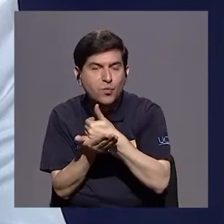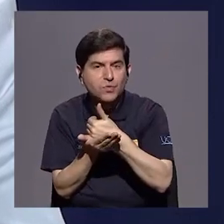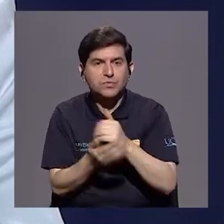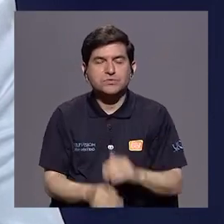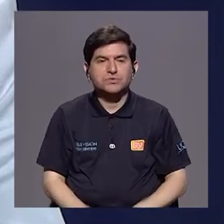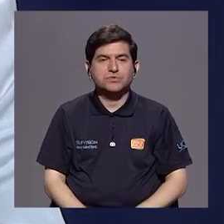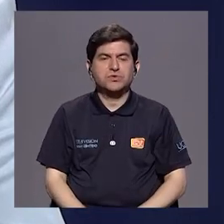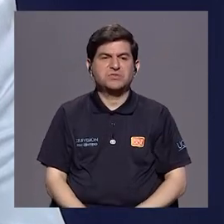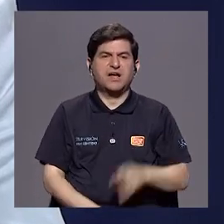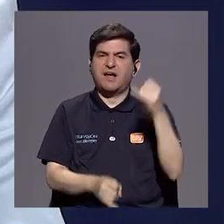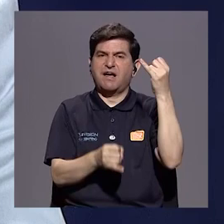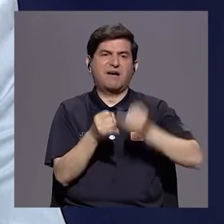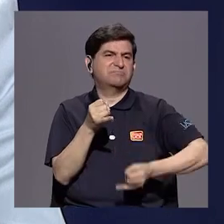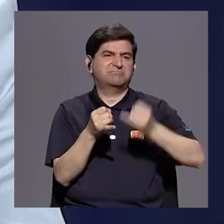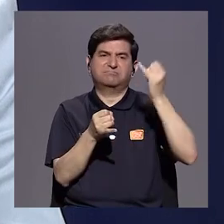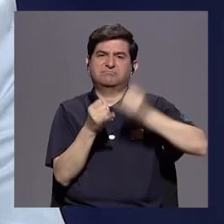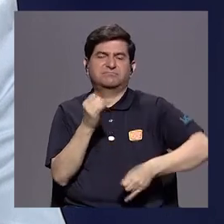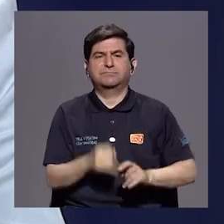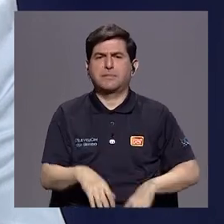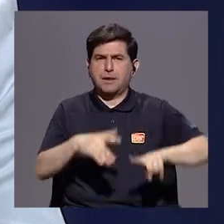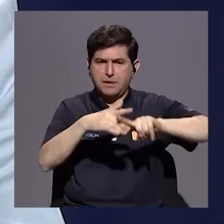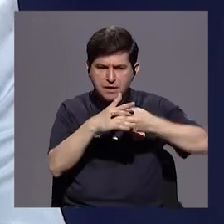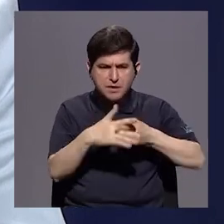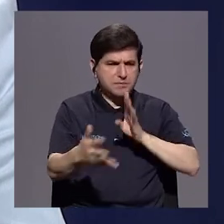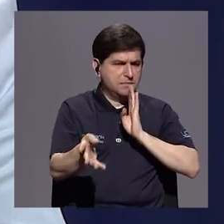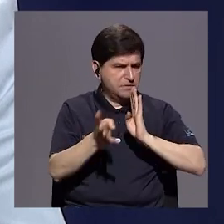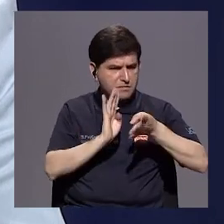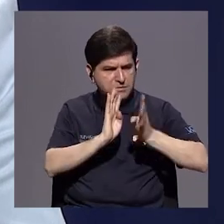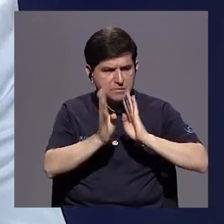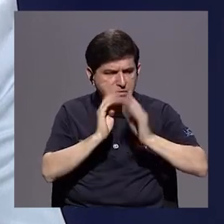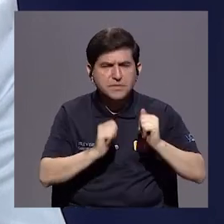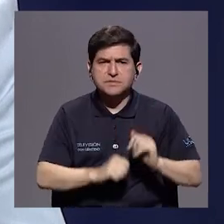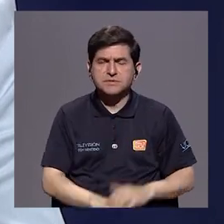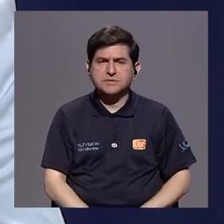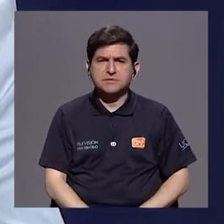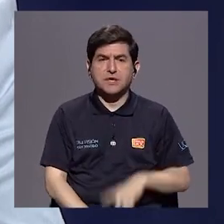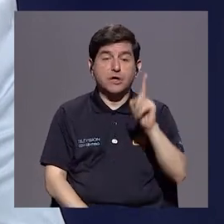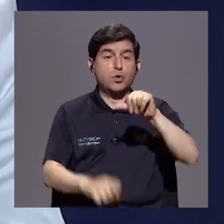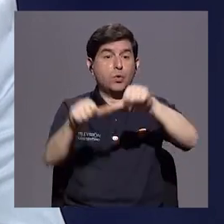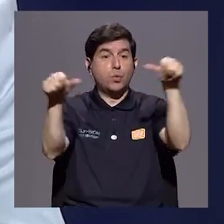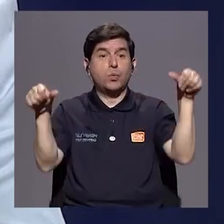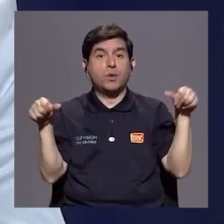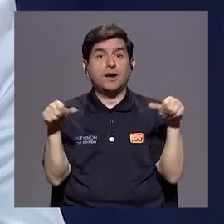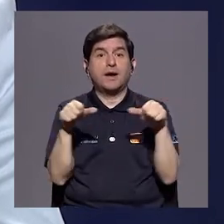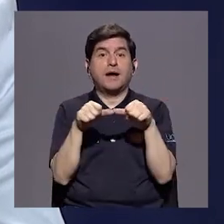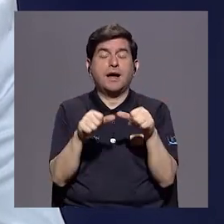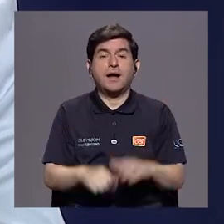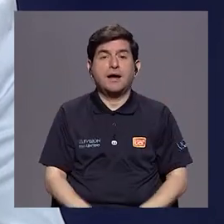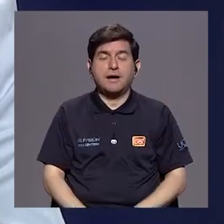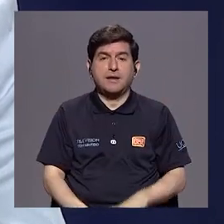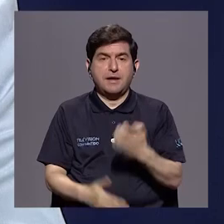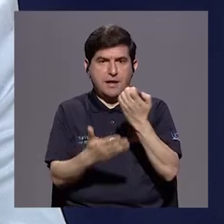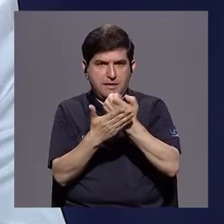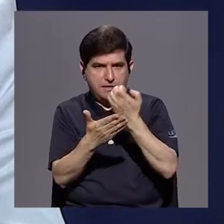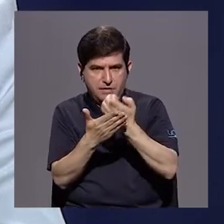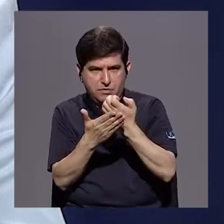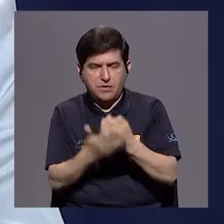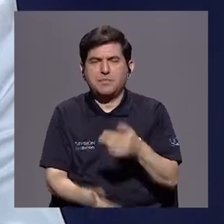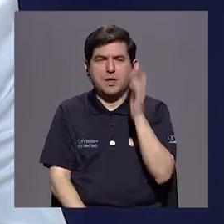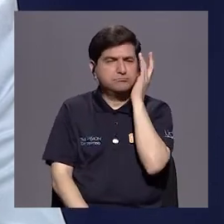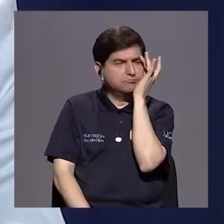agotables y entonces empezamos a hablar de una área de un quehacer de la economía